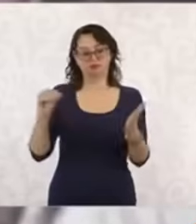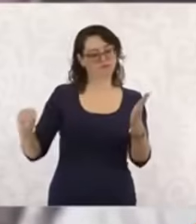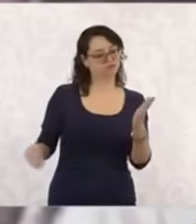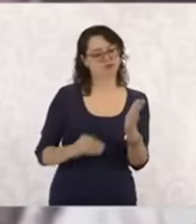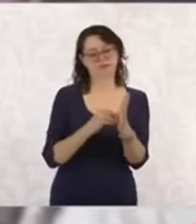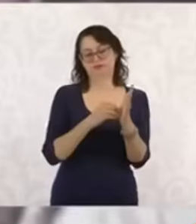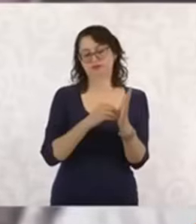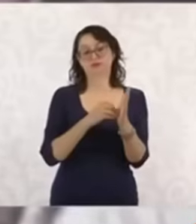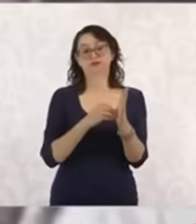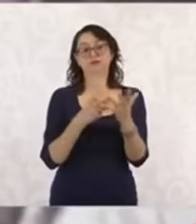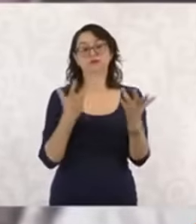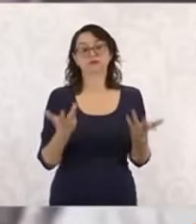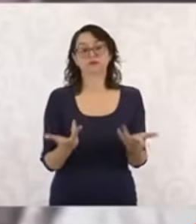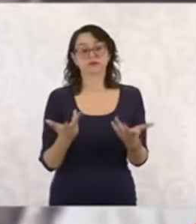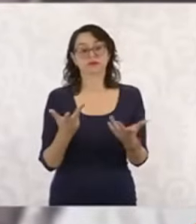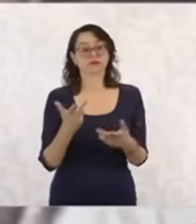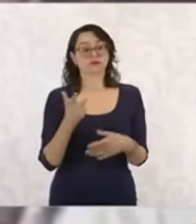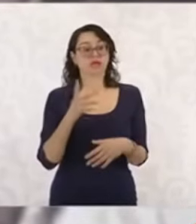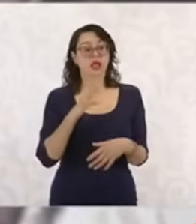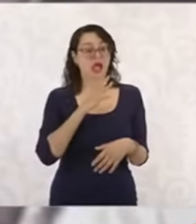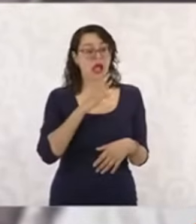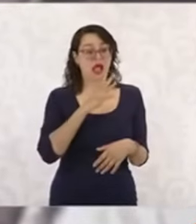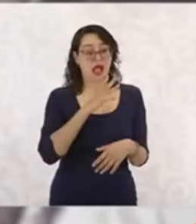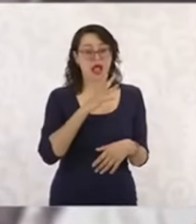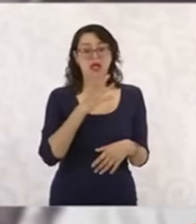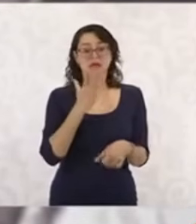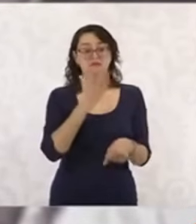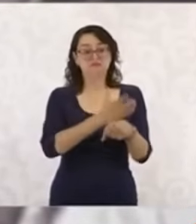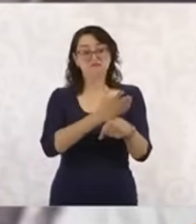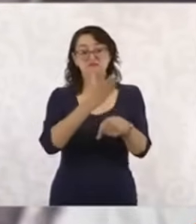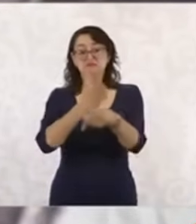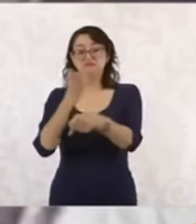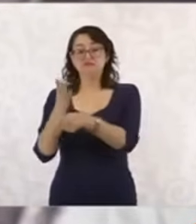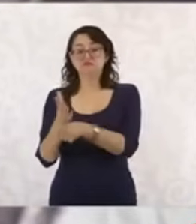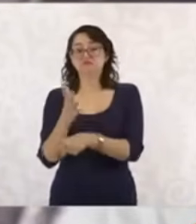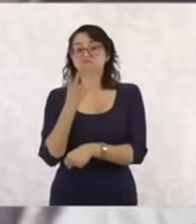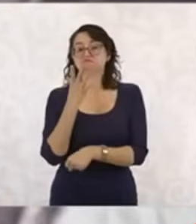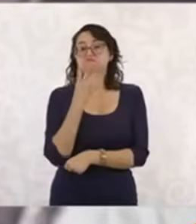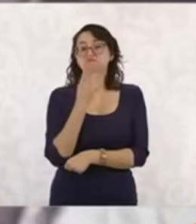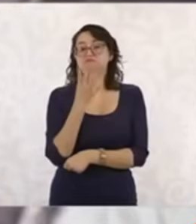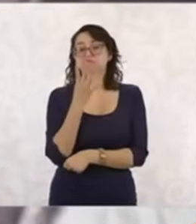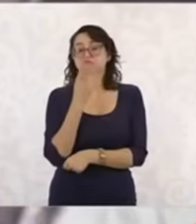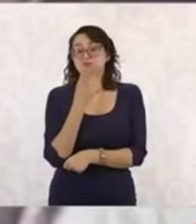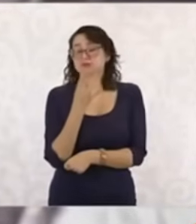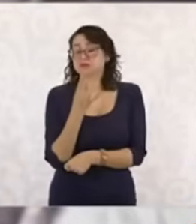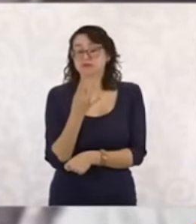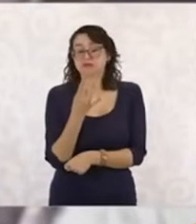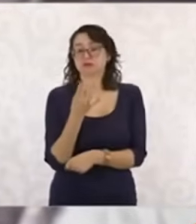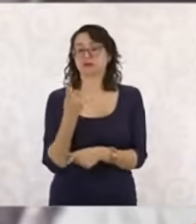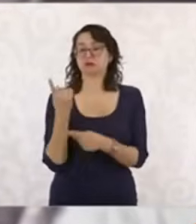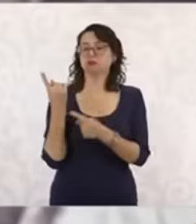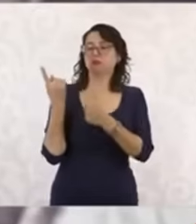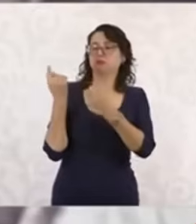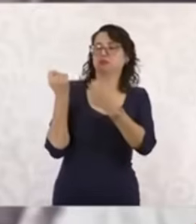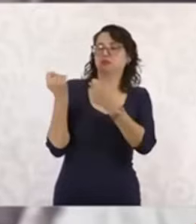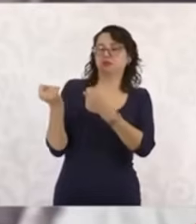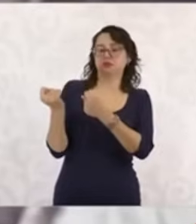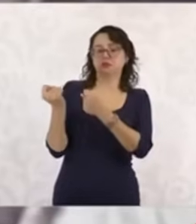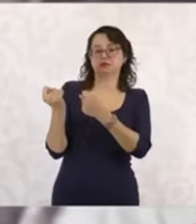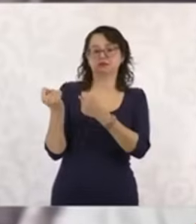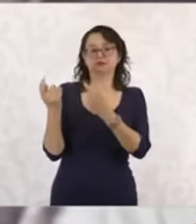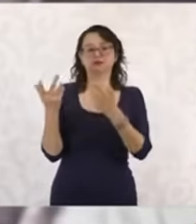donde las penas que se tienen actualmente, las sanciones, no inhiben las conductas. Lo que ocurre regularmente es que